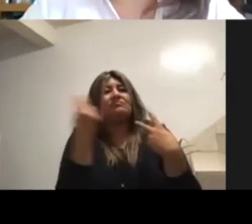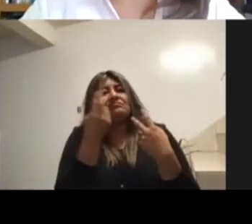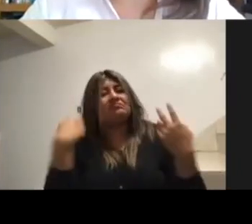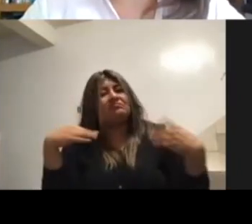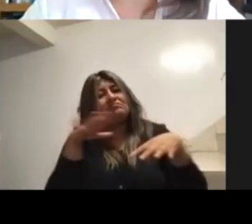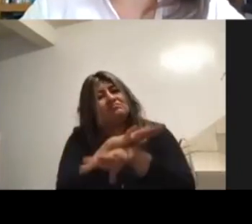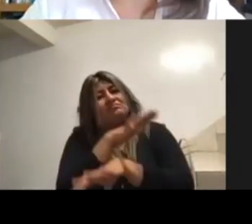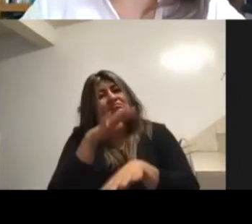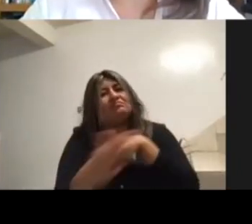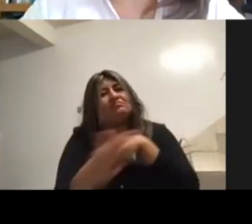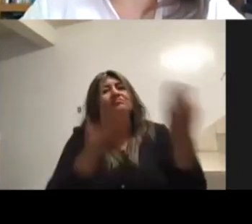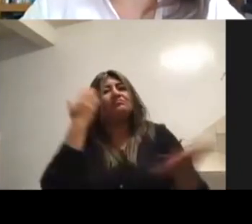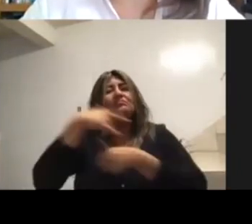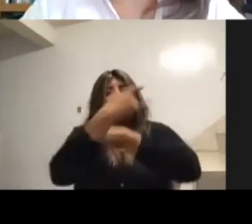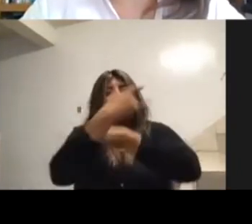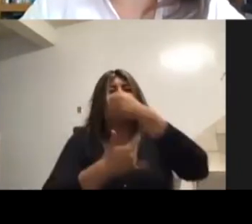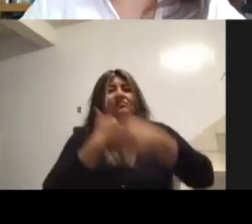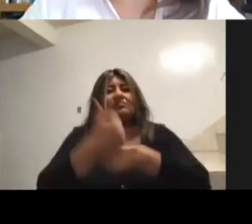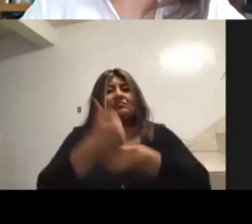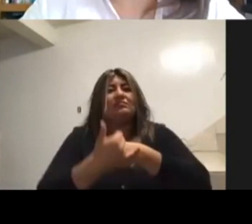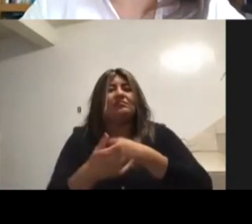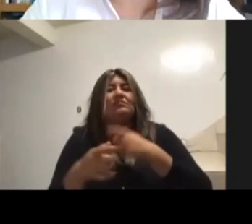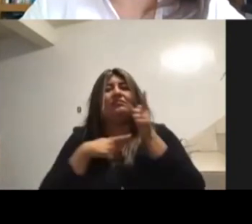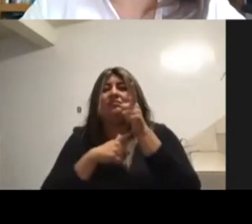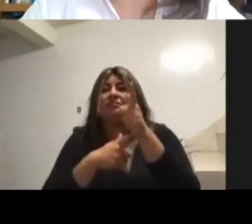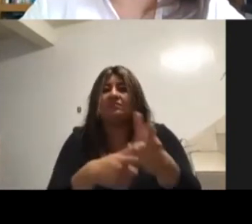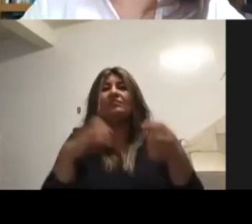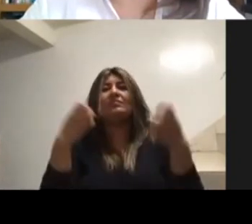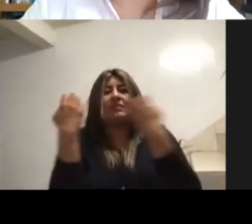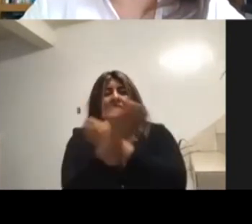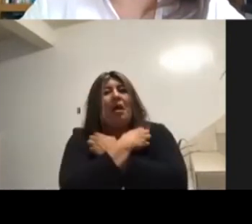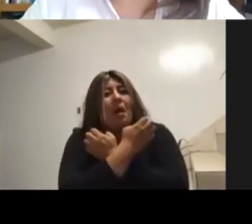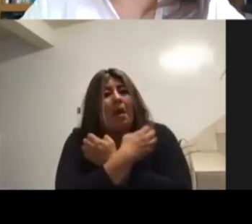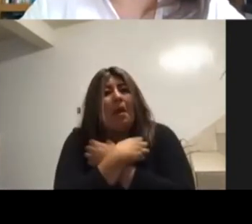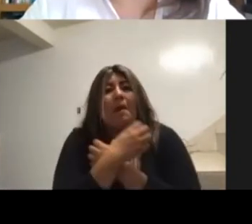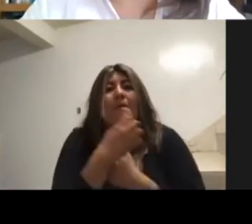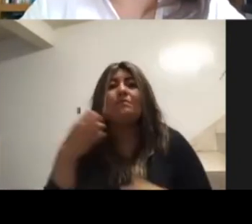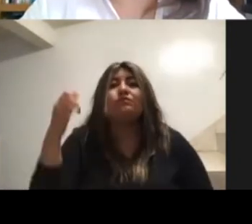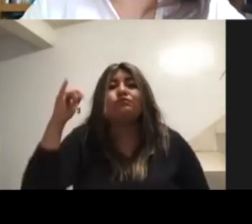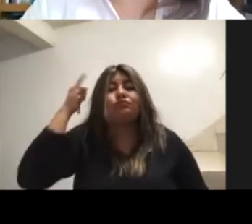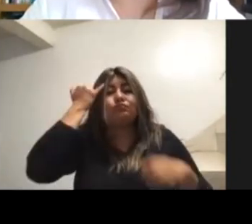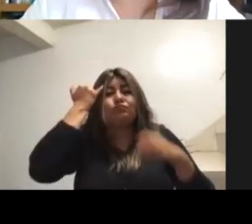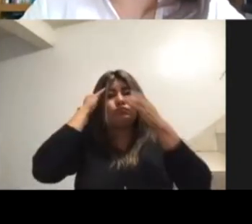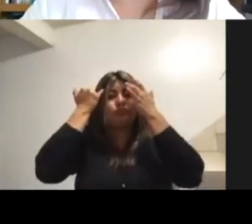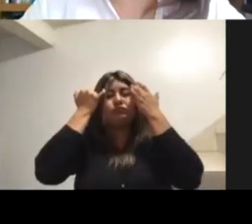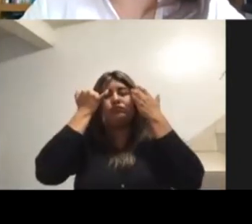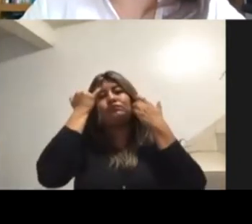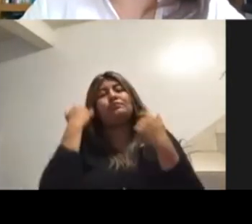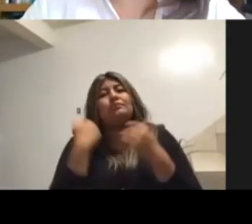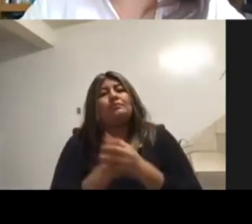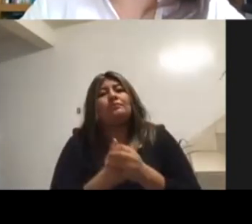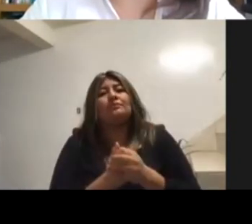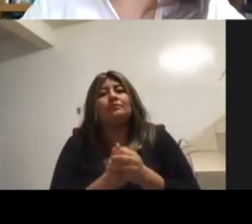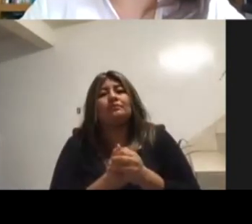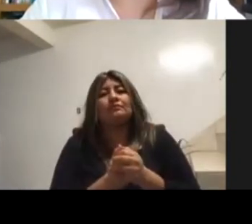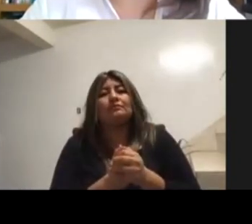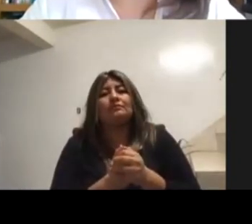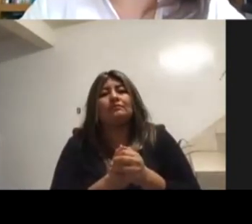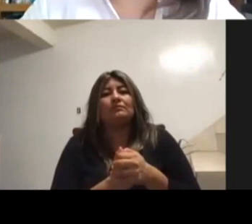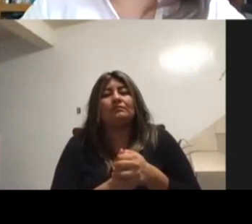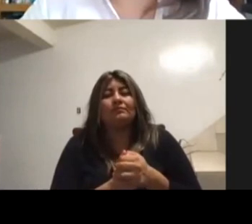útil tener un sistema nacional de educación